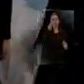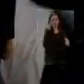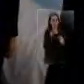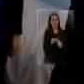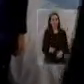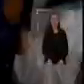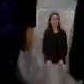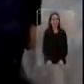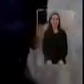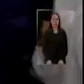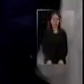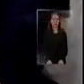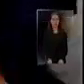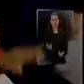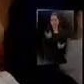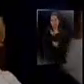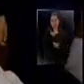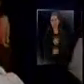vemos.